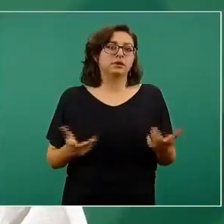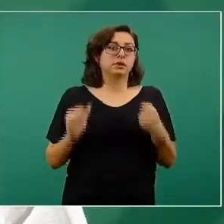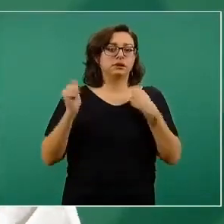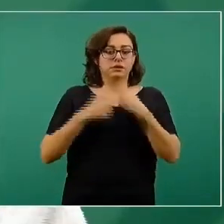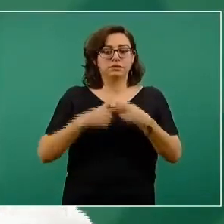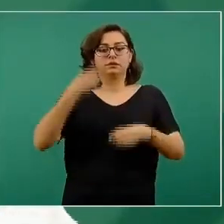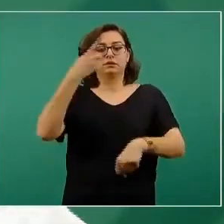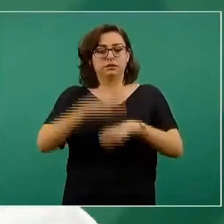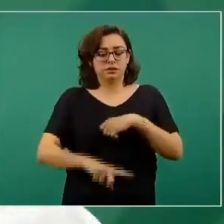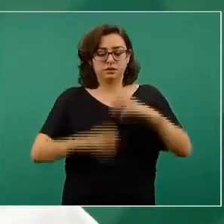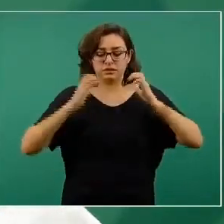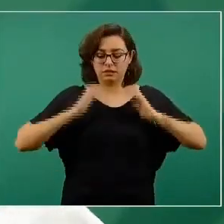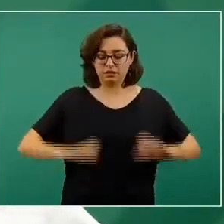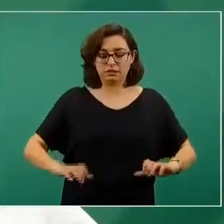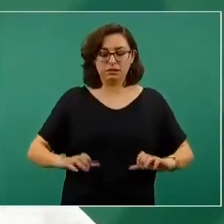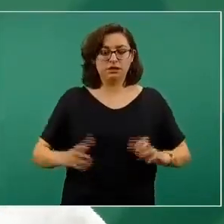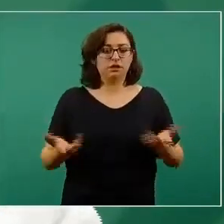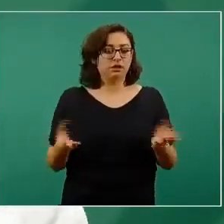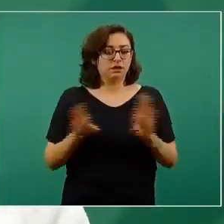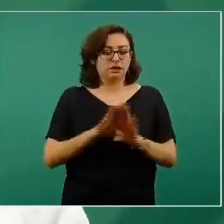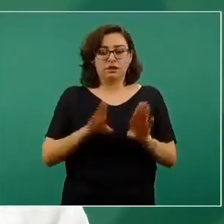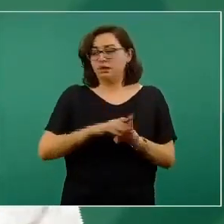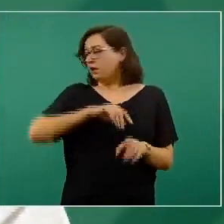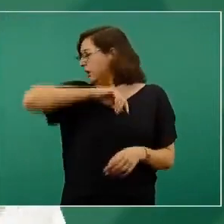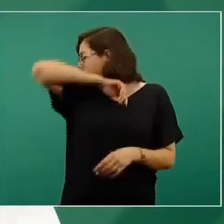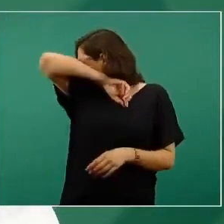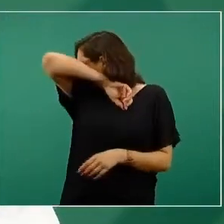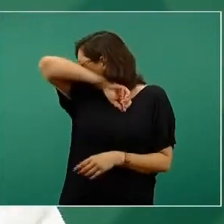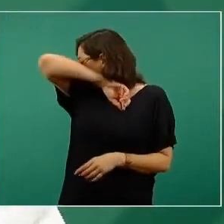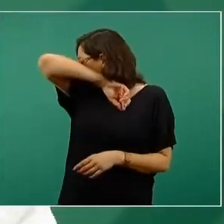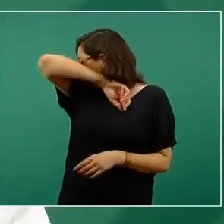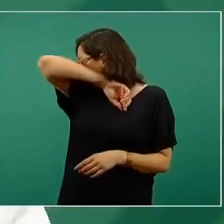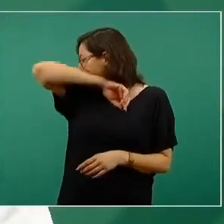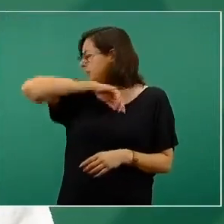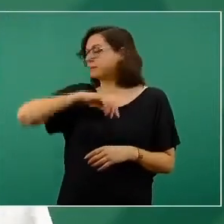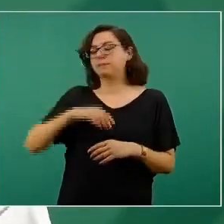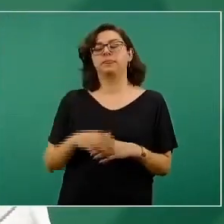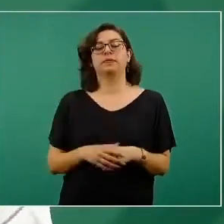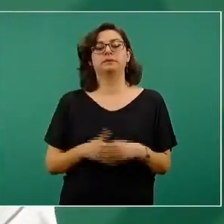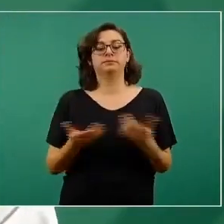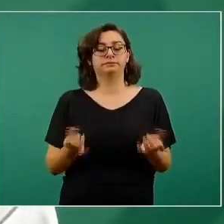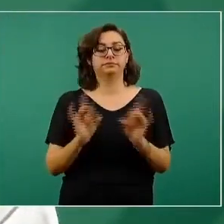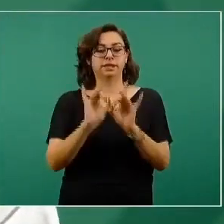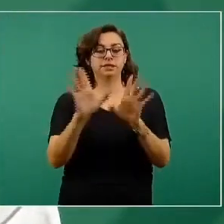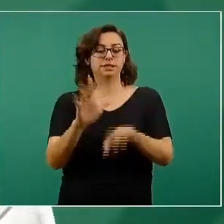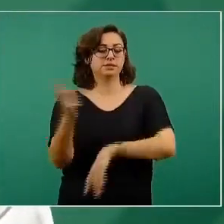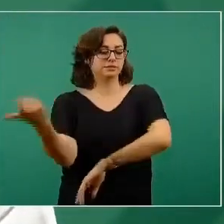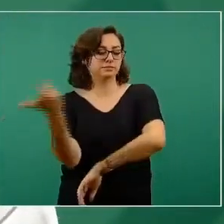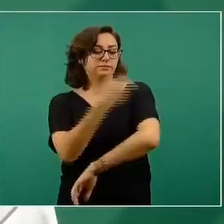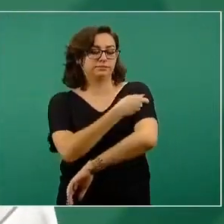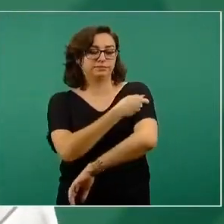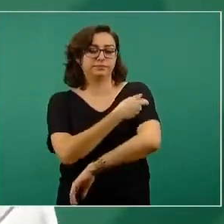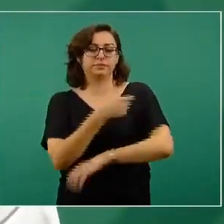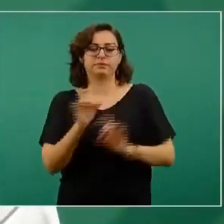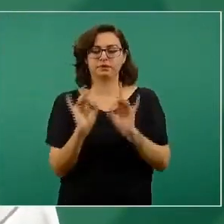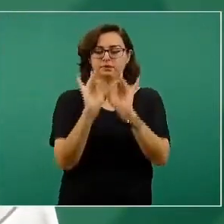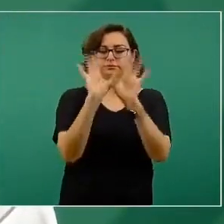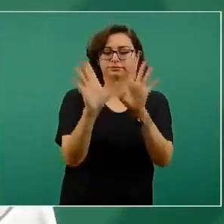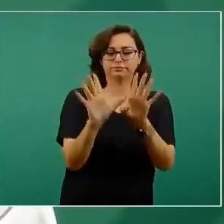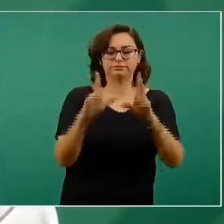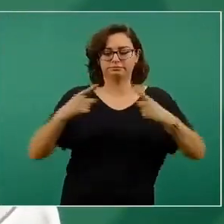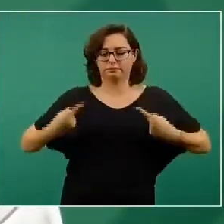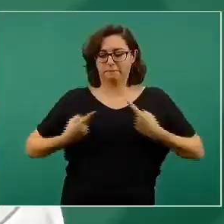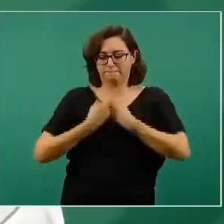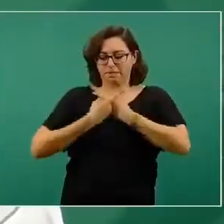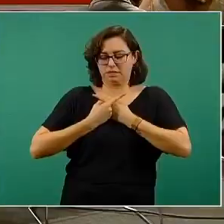o patológica del organismo humano ante una sustancia generalmente extraña, externa al